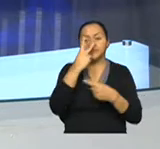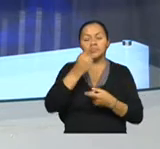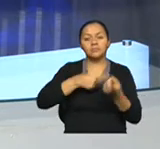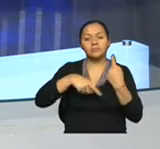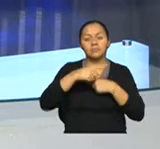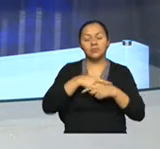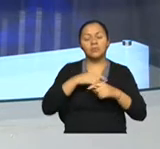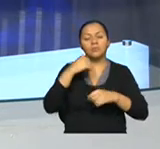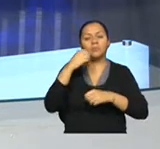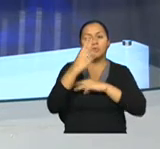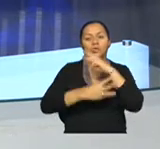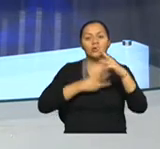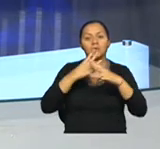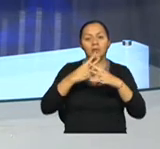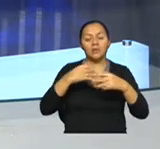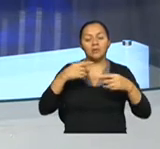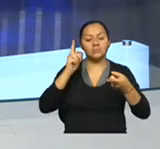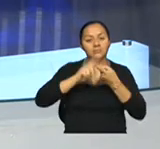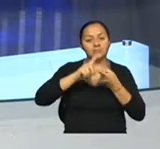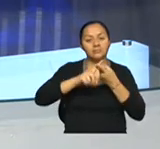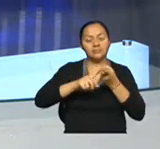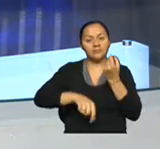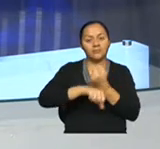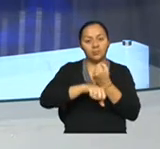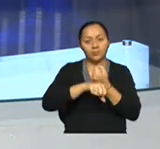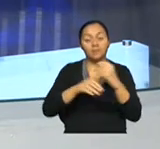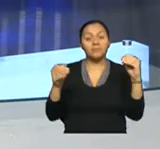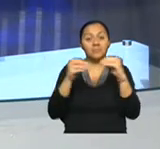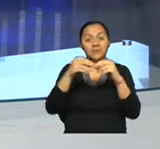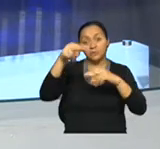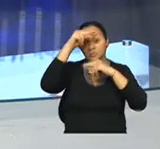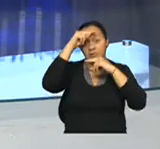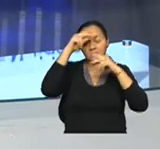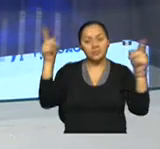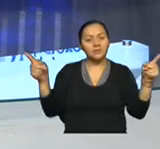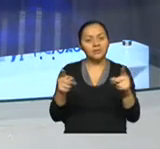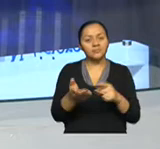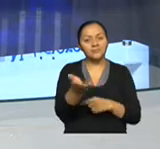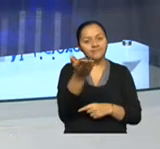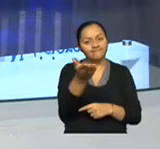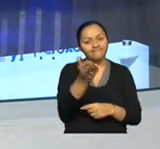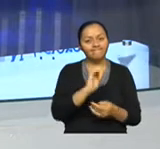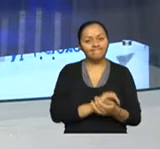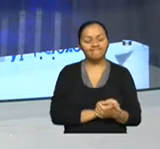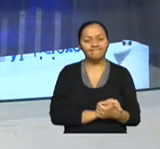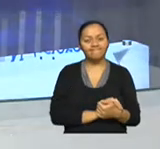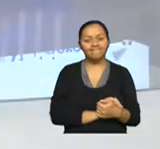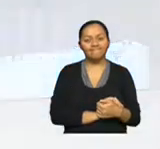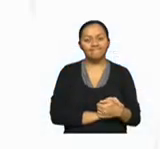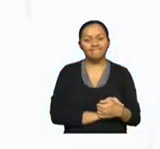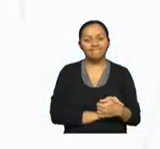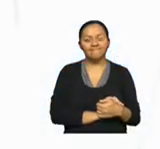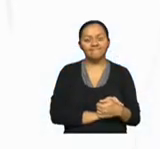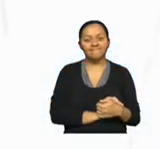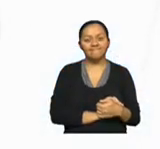Copa Mundial a celebrarse en ese país. Esta y otras noticias en el siguiente resumen internacional.